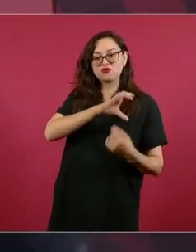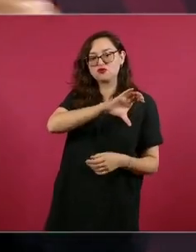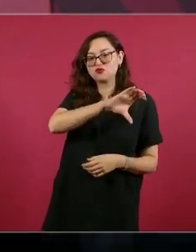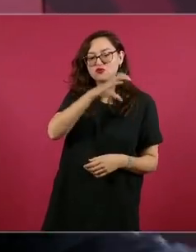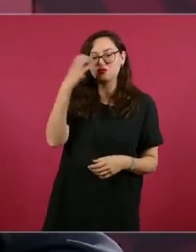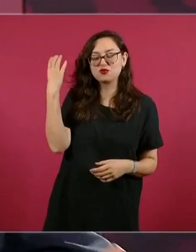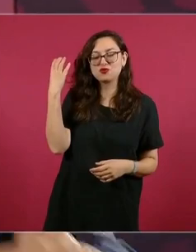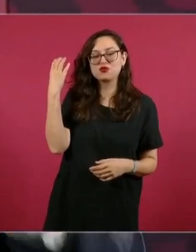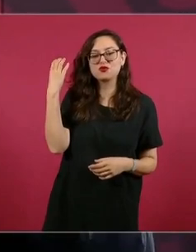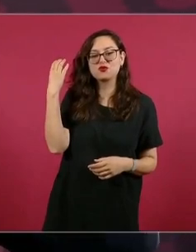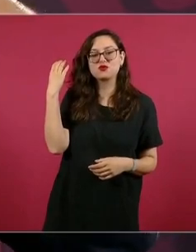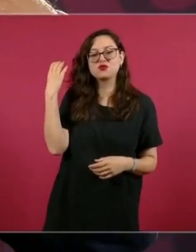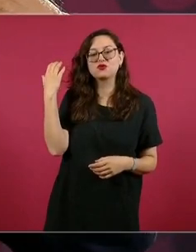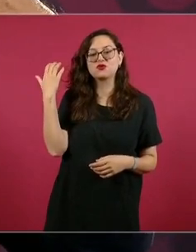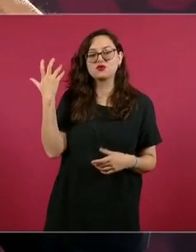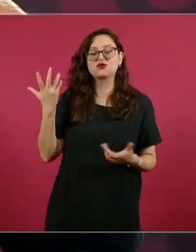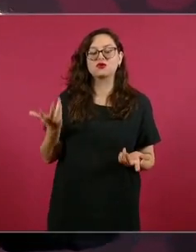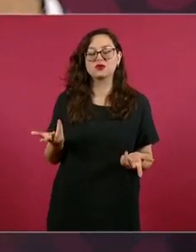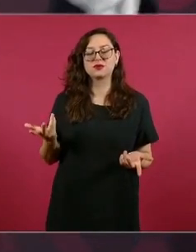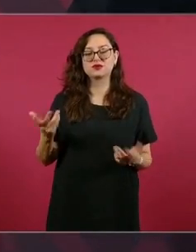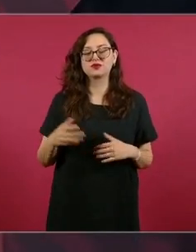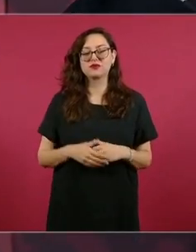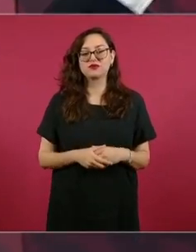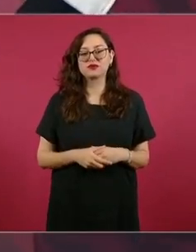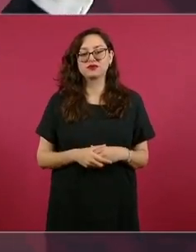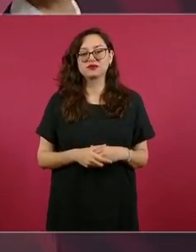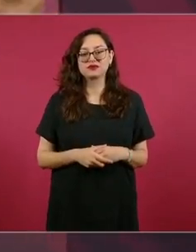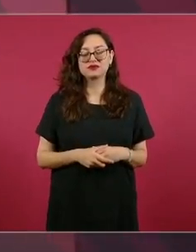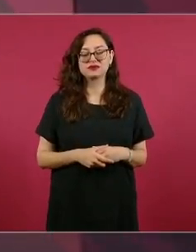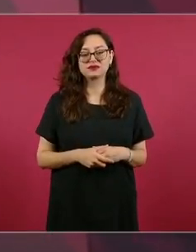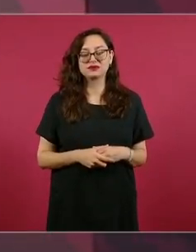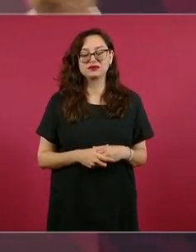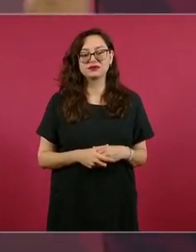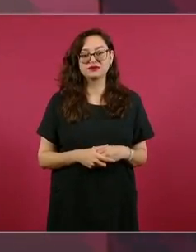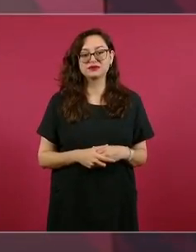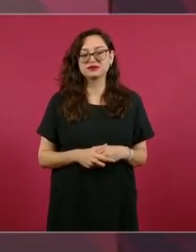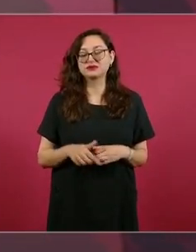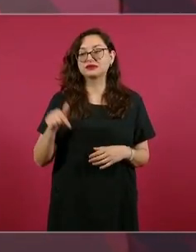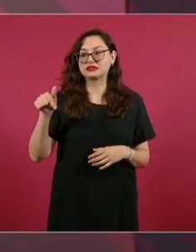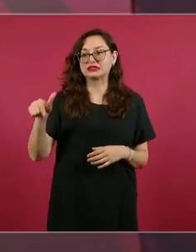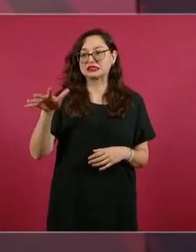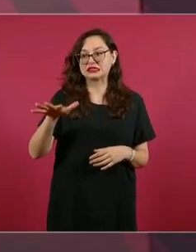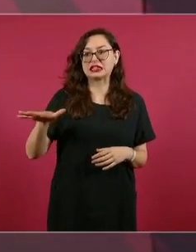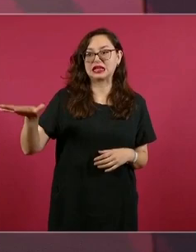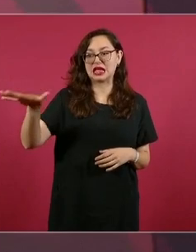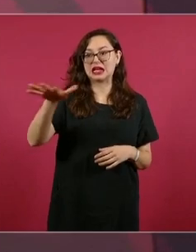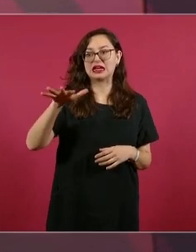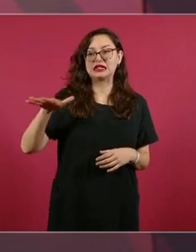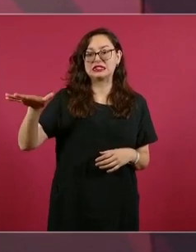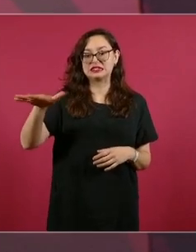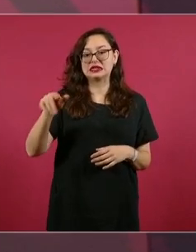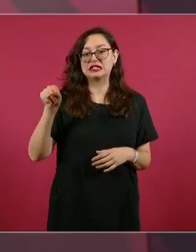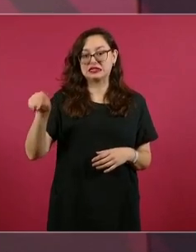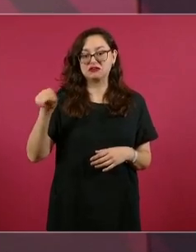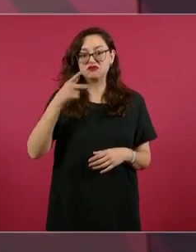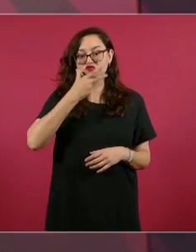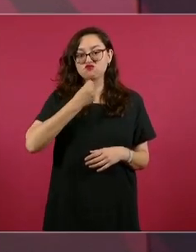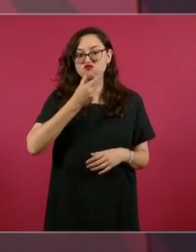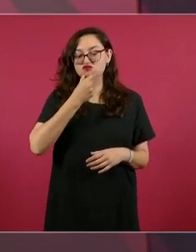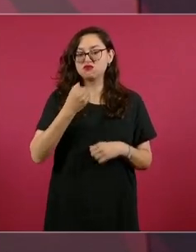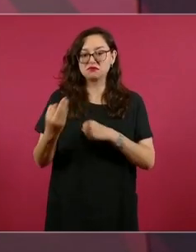porque es de los pocos en ese sector que nos defiende.